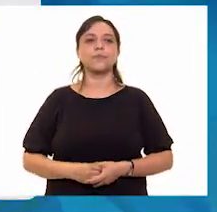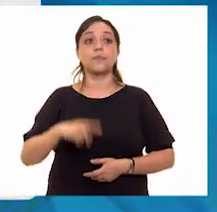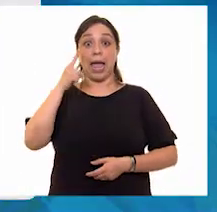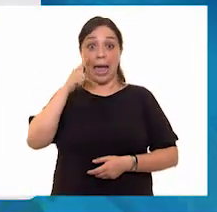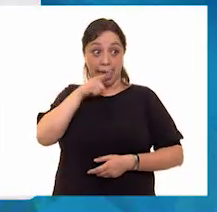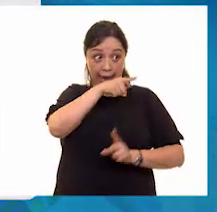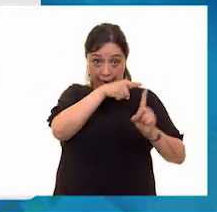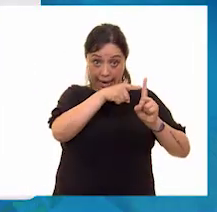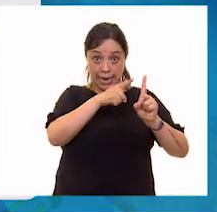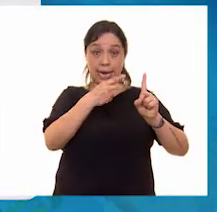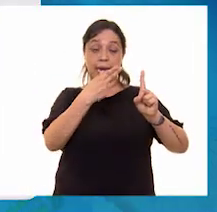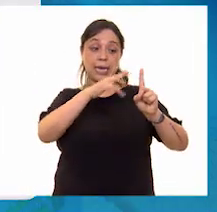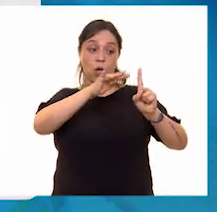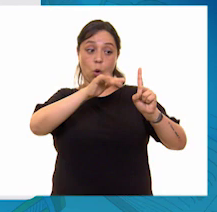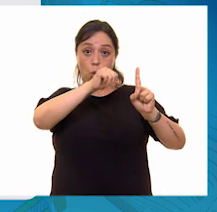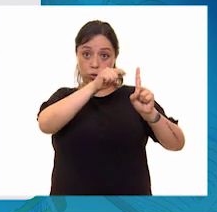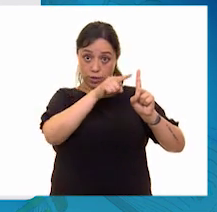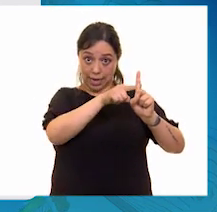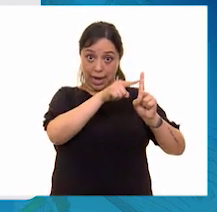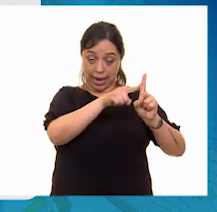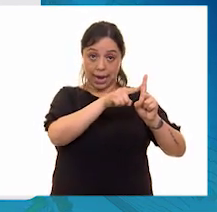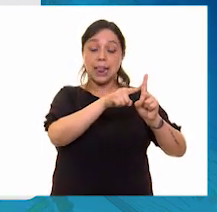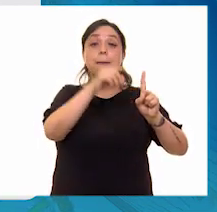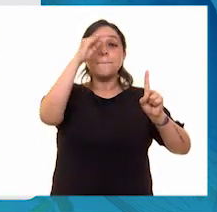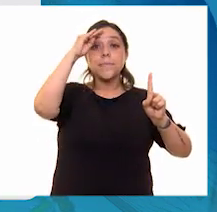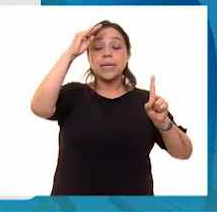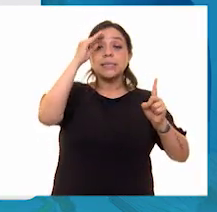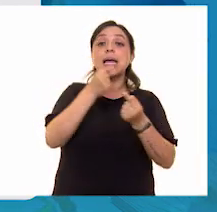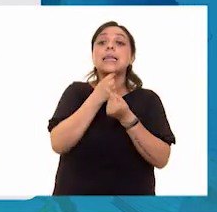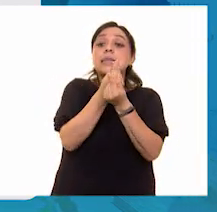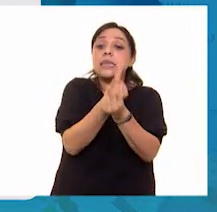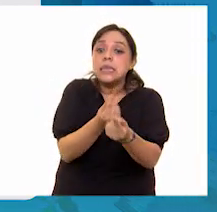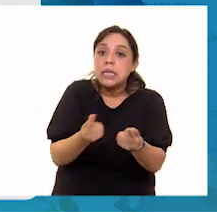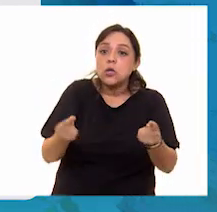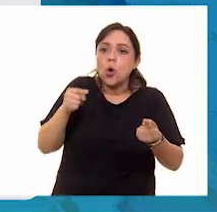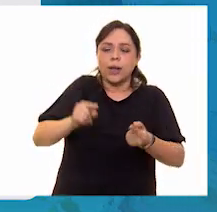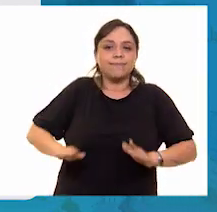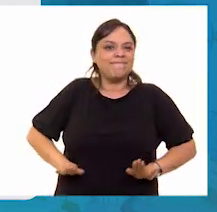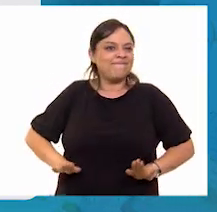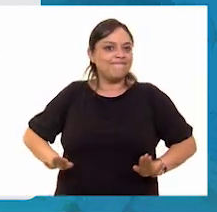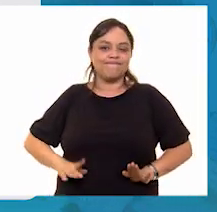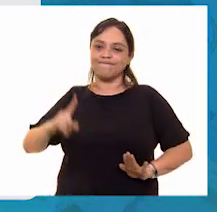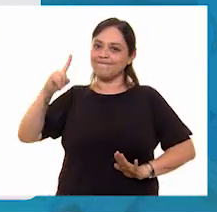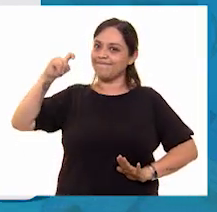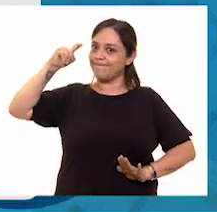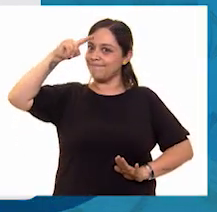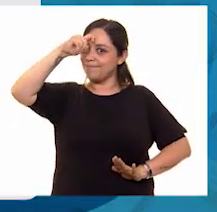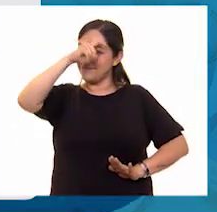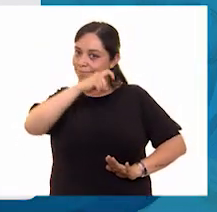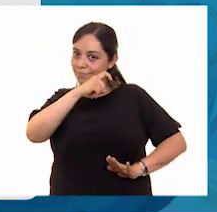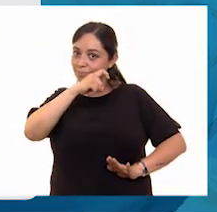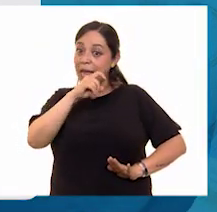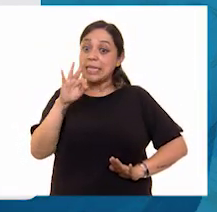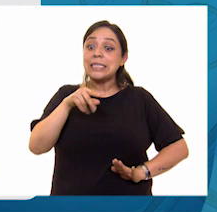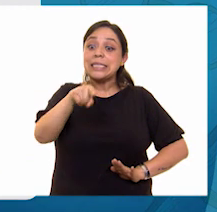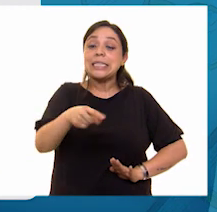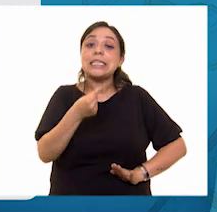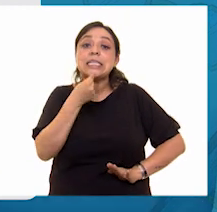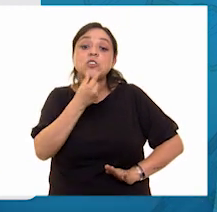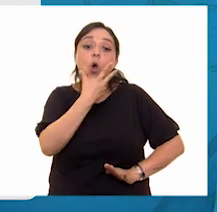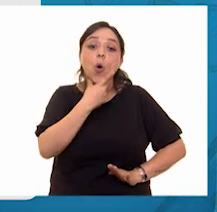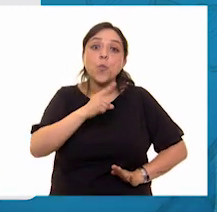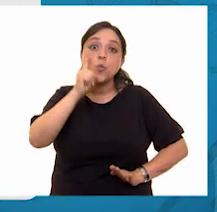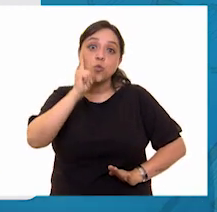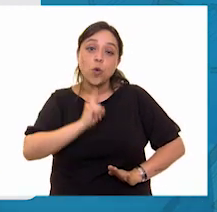Francisco Hinojosa, el público infantil es el más difícil de complacer, porque si a un niño o a una niña no